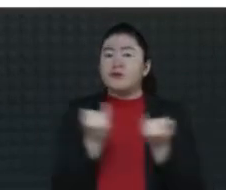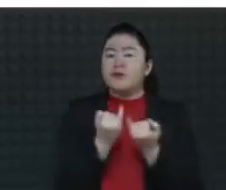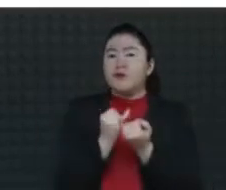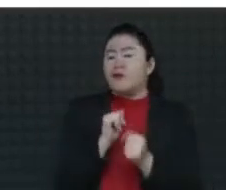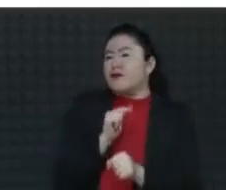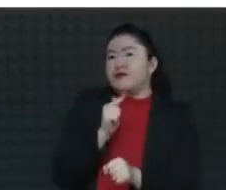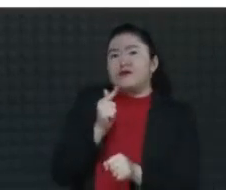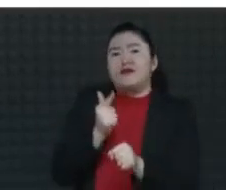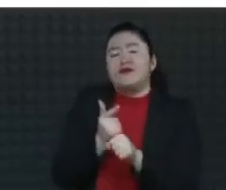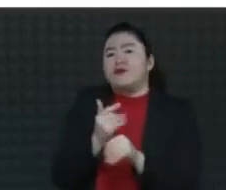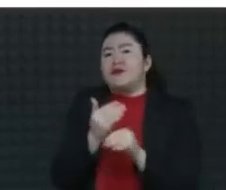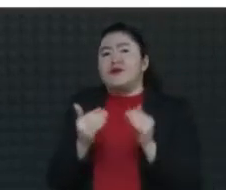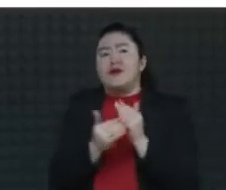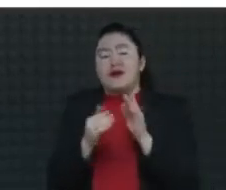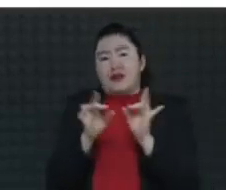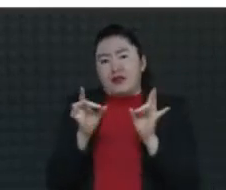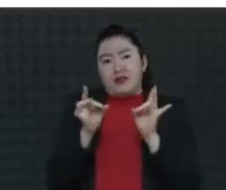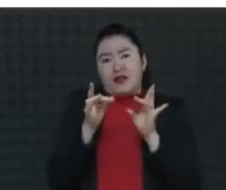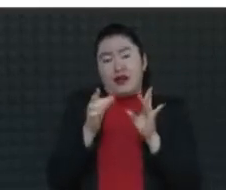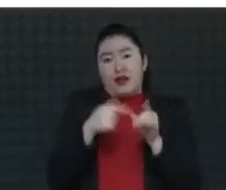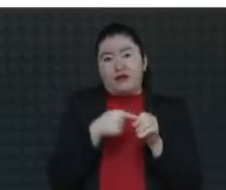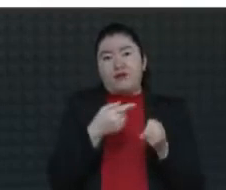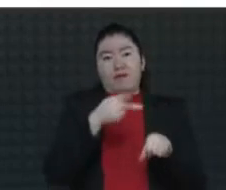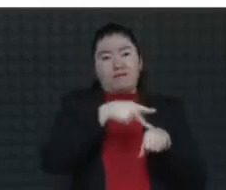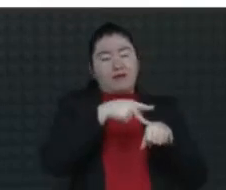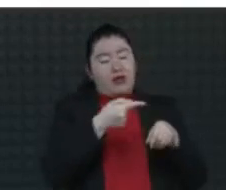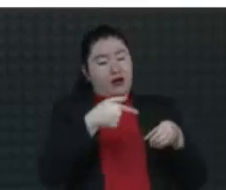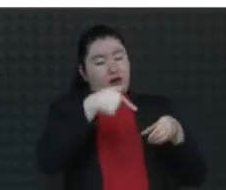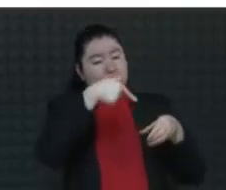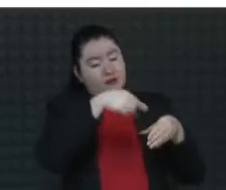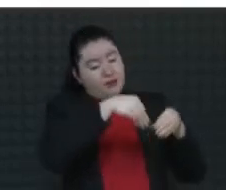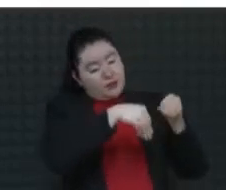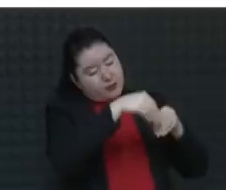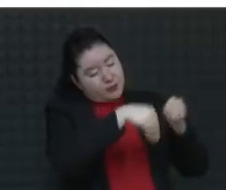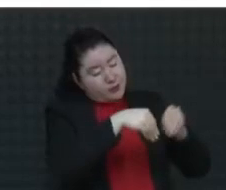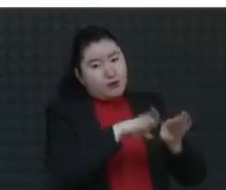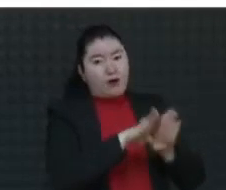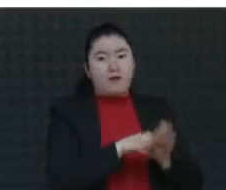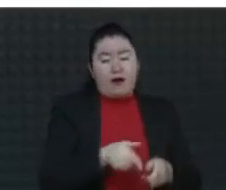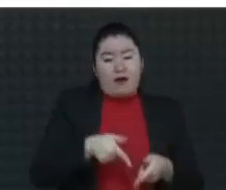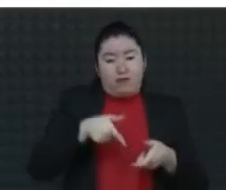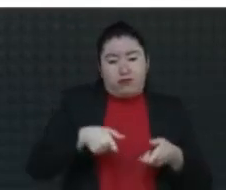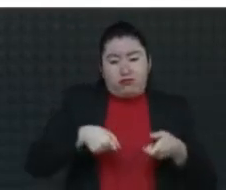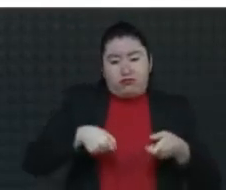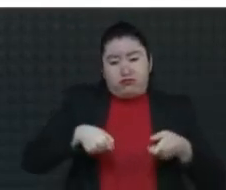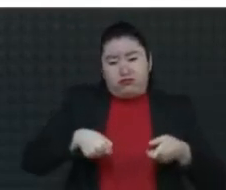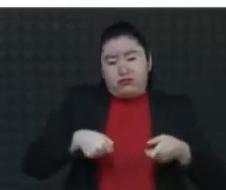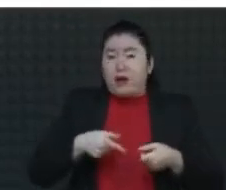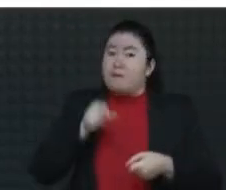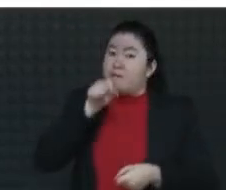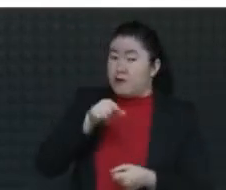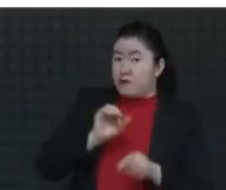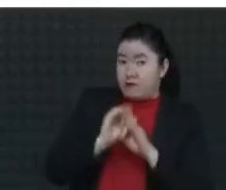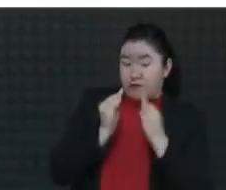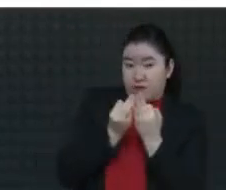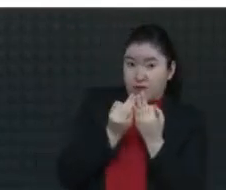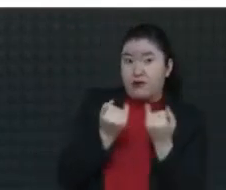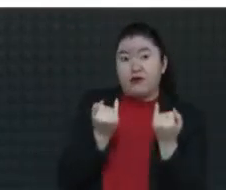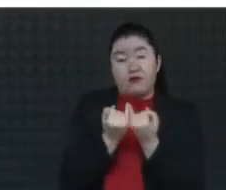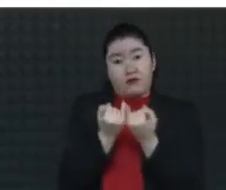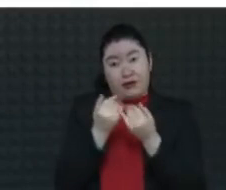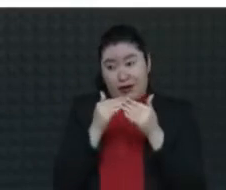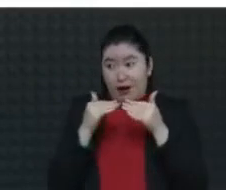rellenaron con concreto y que son consistentes con los causados con un martillo neumático en las superficies superiores de los